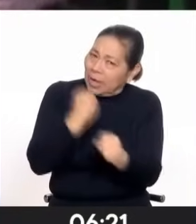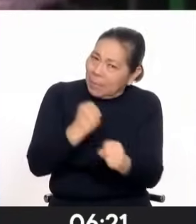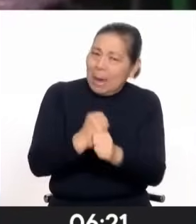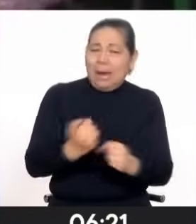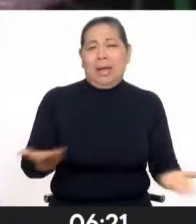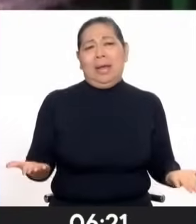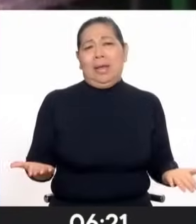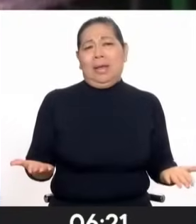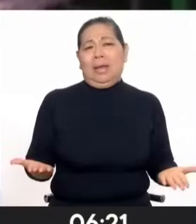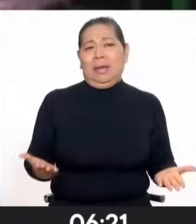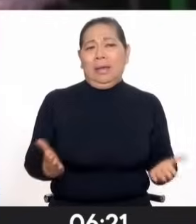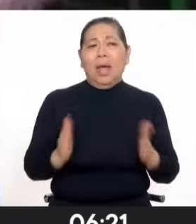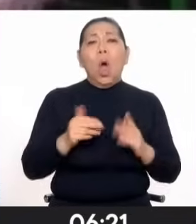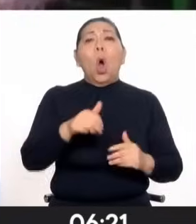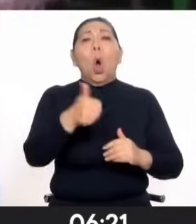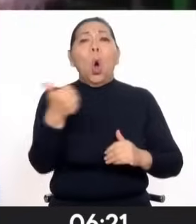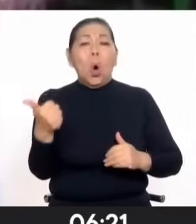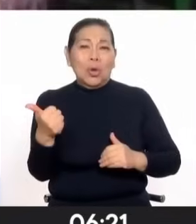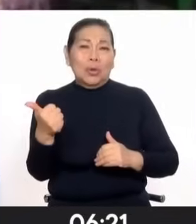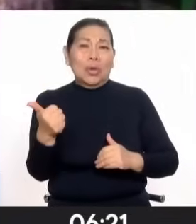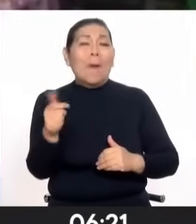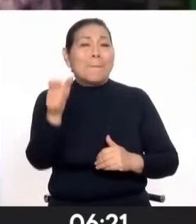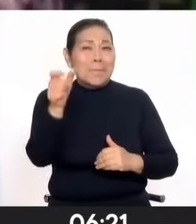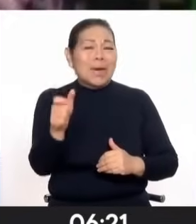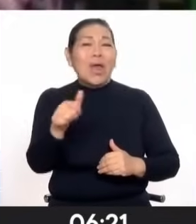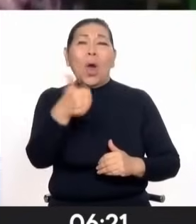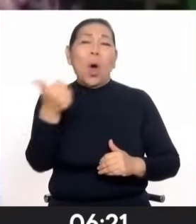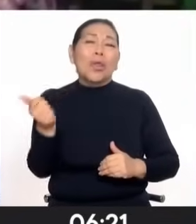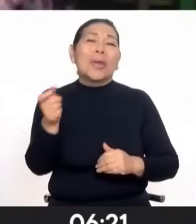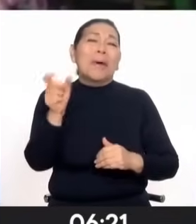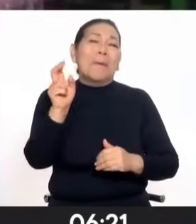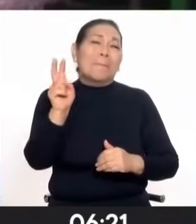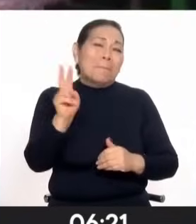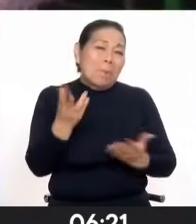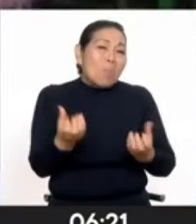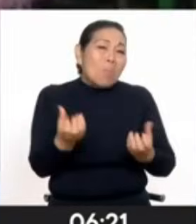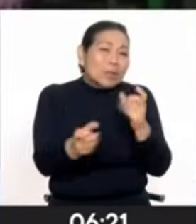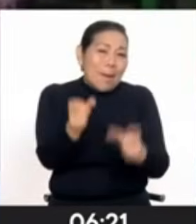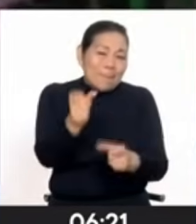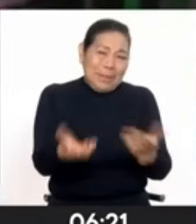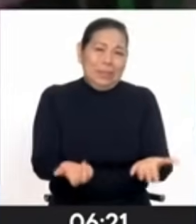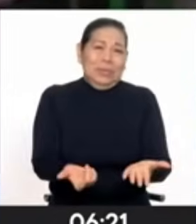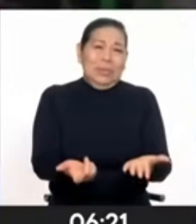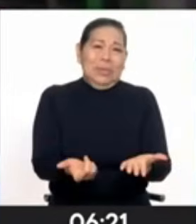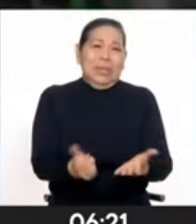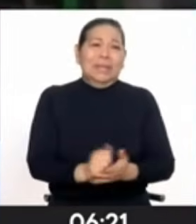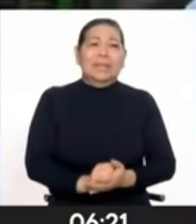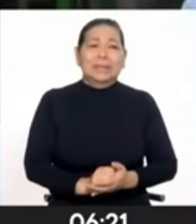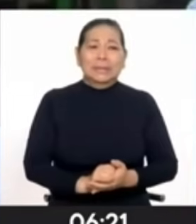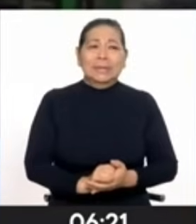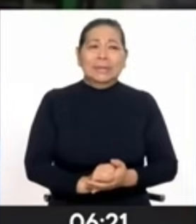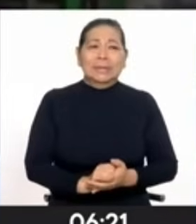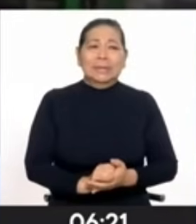No solamente nosotros, extranjeros también trabajan, muchos extranjeros trabajan acá, muchas personas que prácticamente